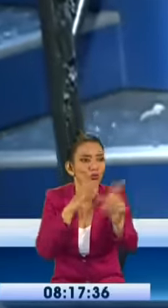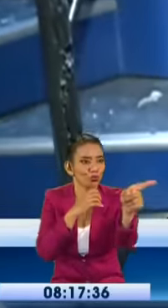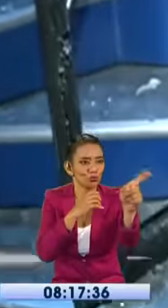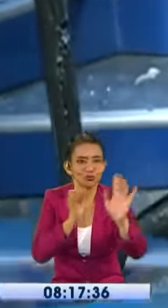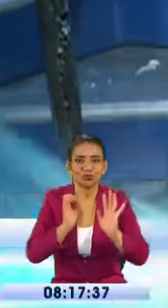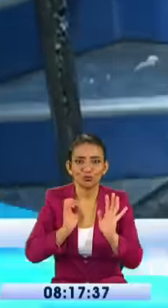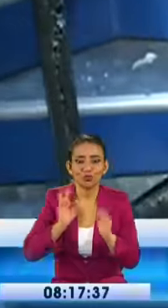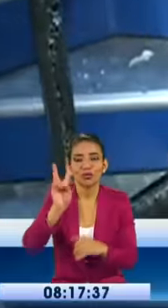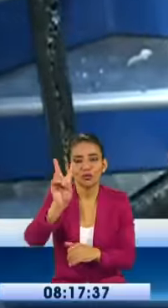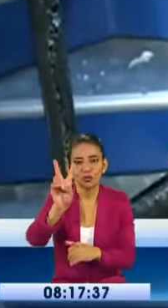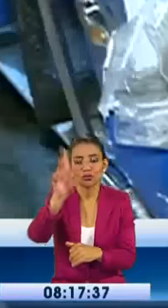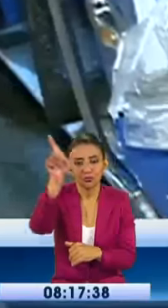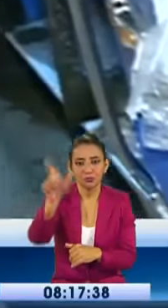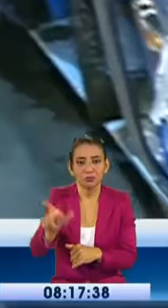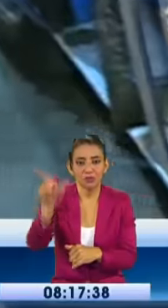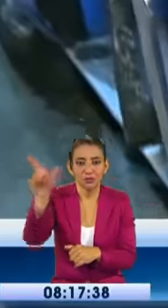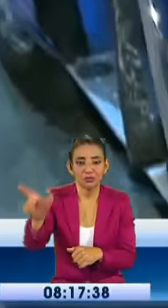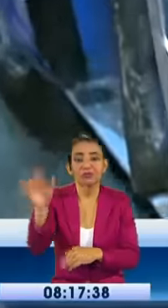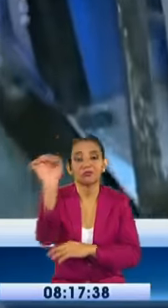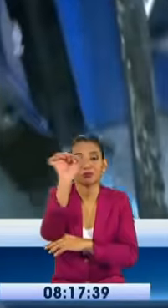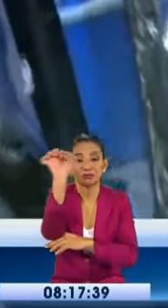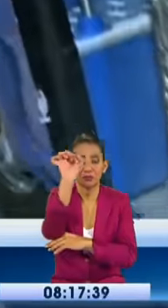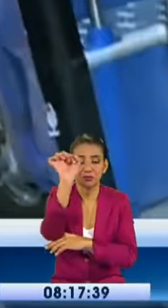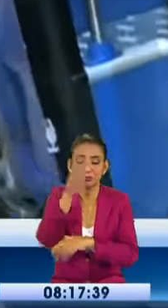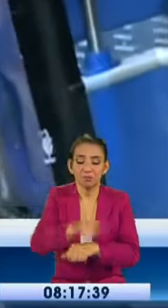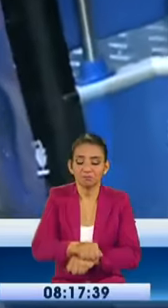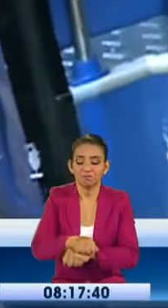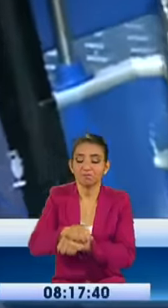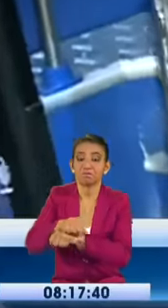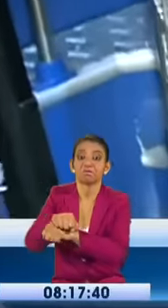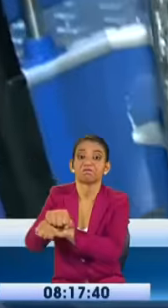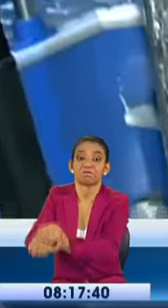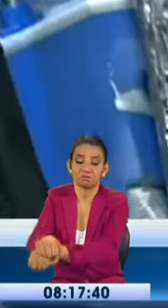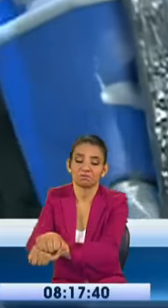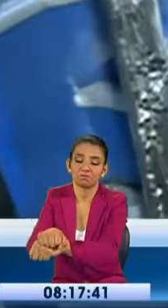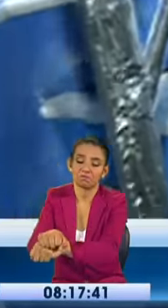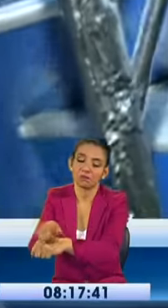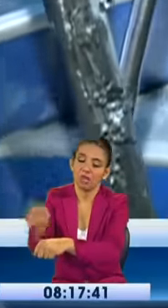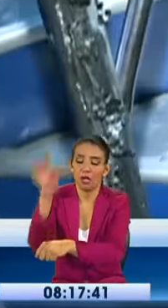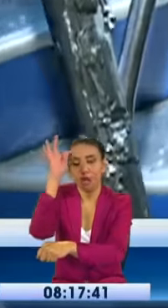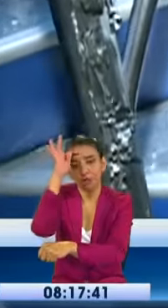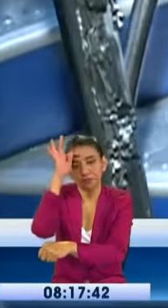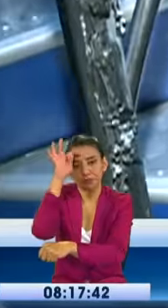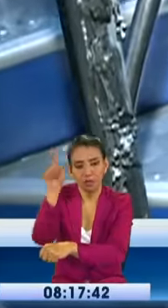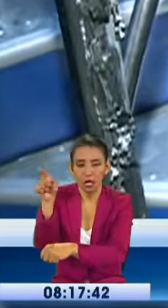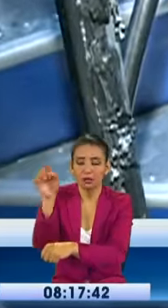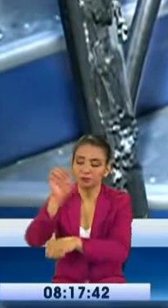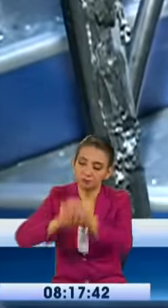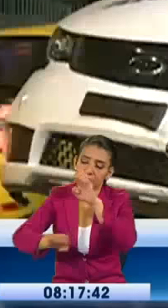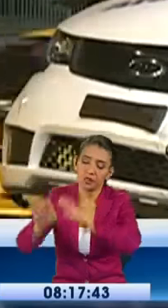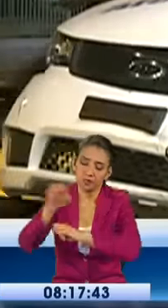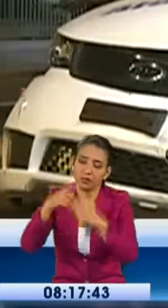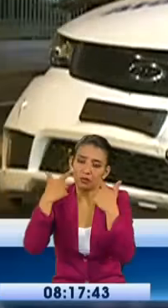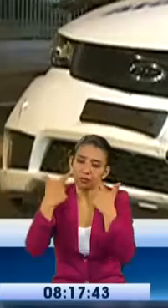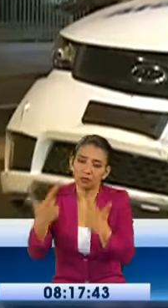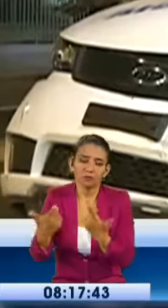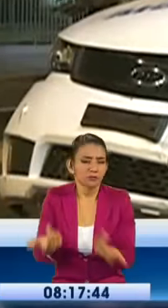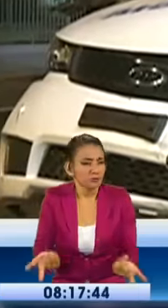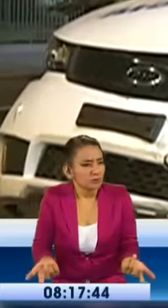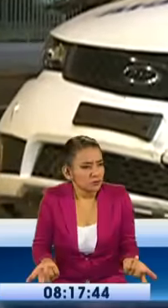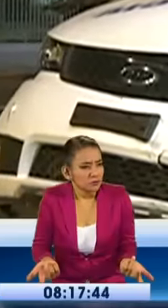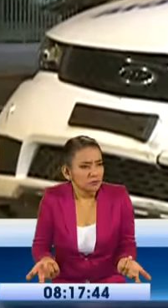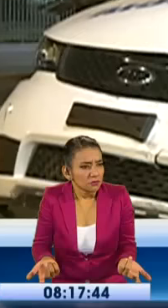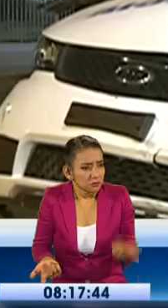viendo. Dos conductores fueron detenidos y con custodia policial llevados hasta la casa de salud para recibir atención. ¡Qué bárbaro esto!